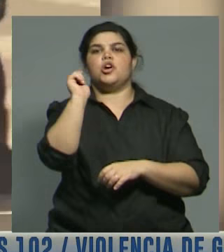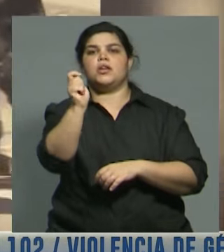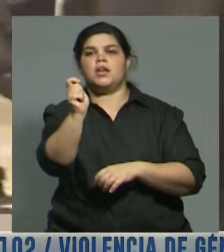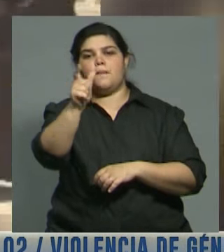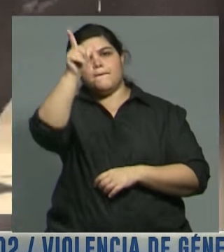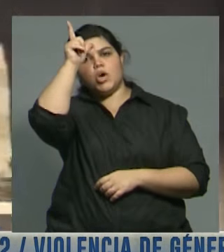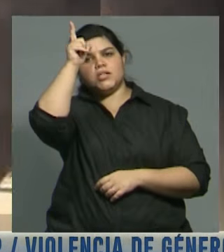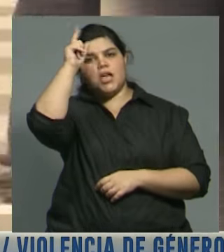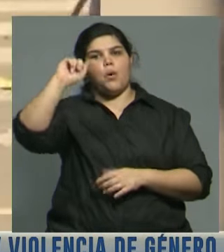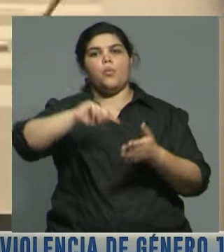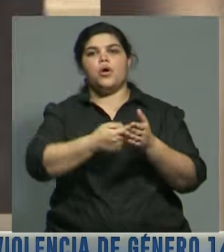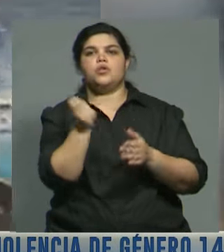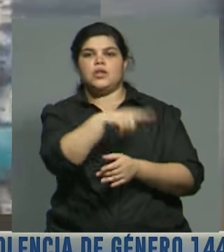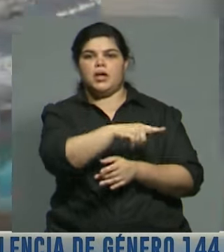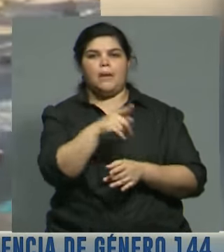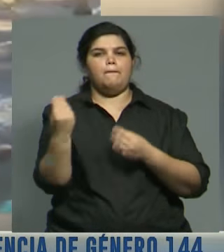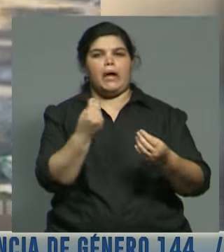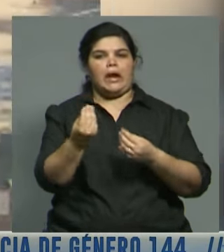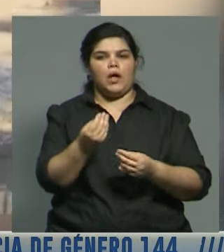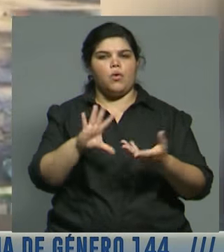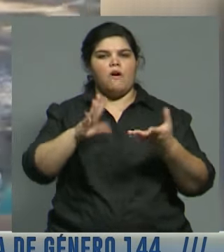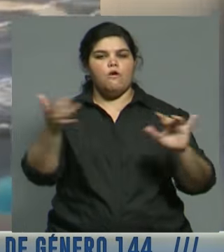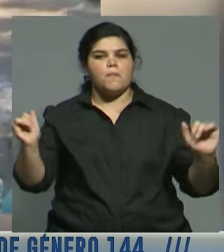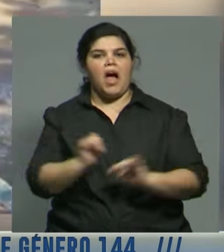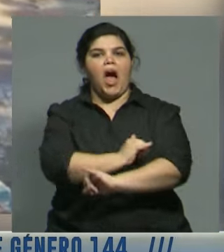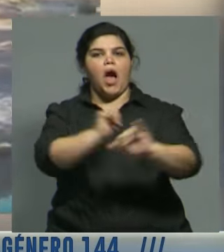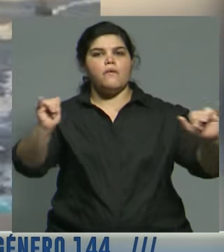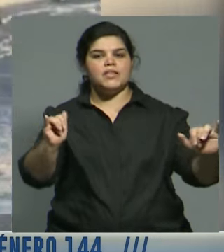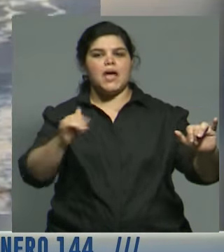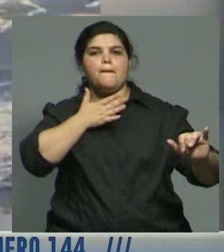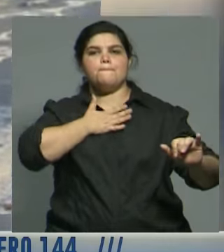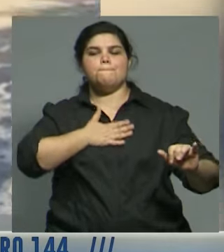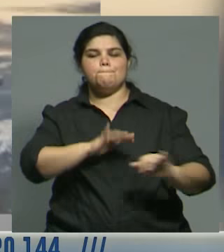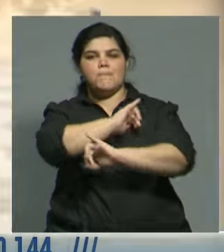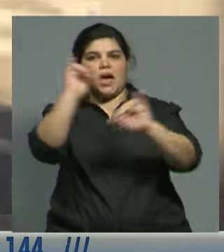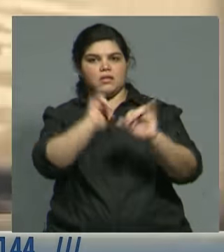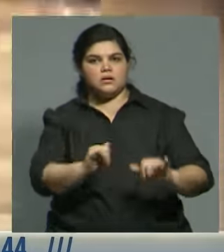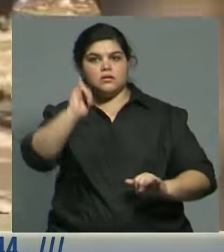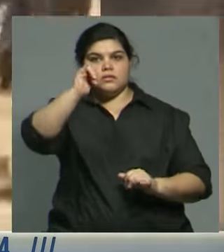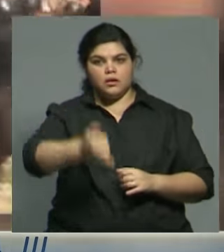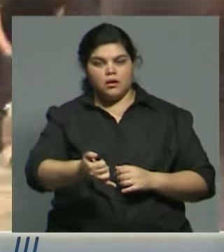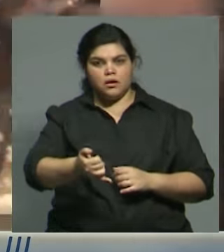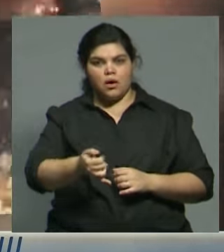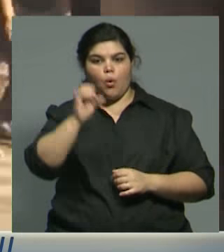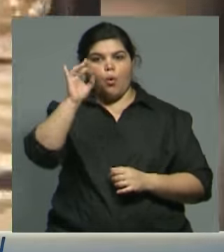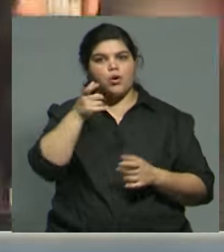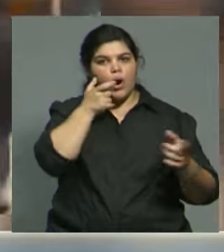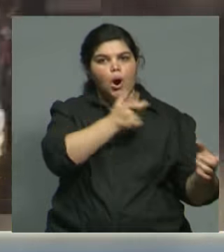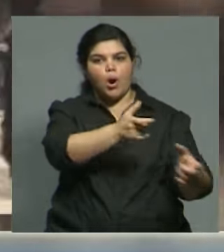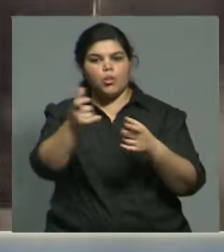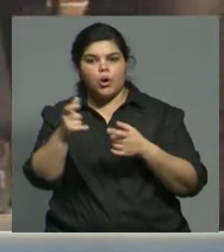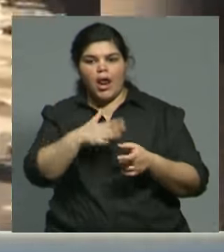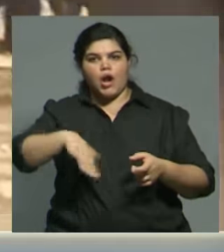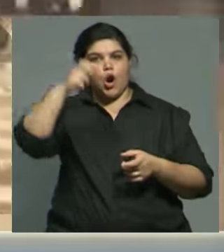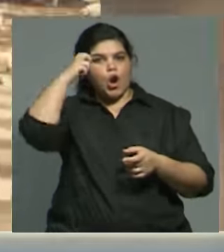mensaje de que se iba a cambiar la lógica de represión y que iba a haber una actitud un poco más pasiva por parte de las fuerzas de seguridad que solo iban a controlar el recinto.